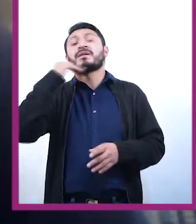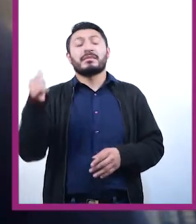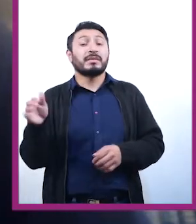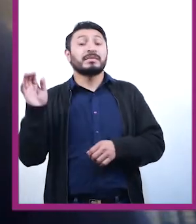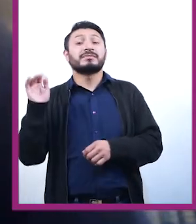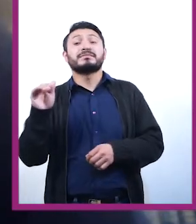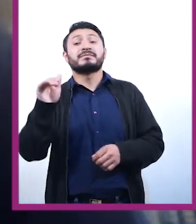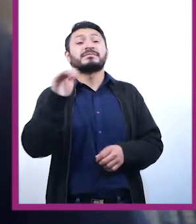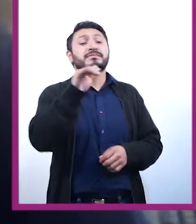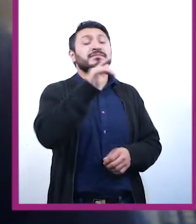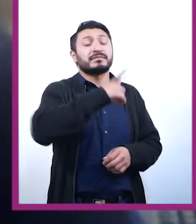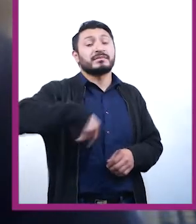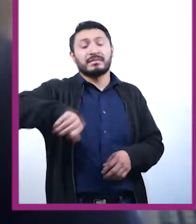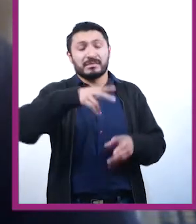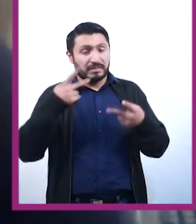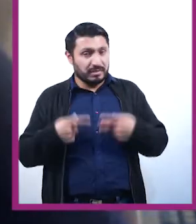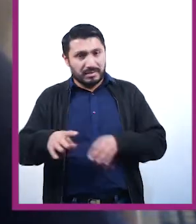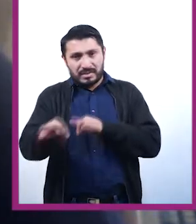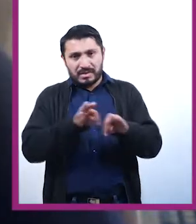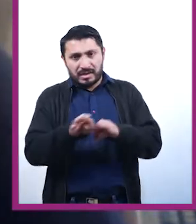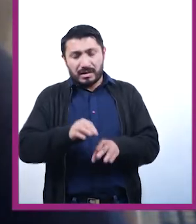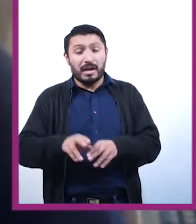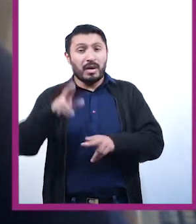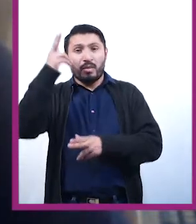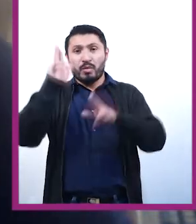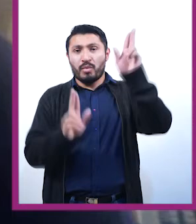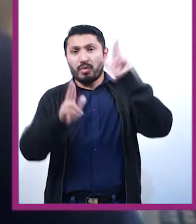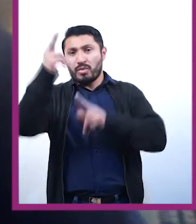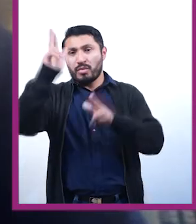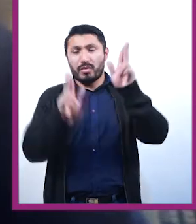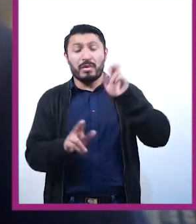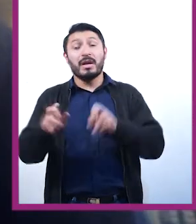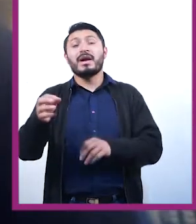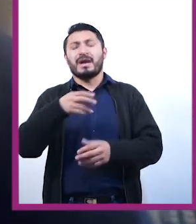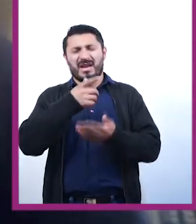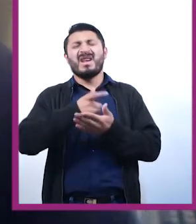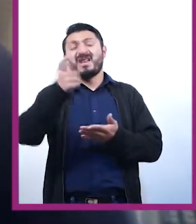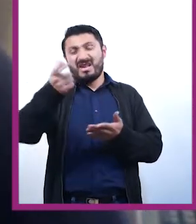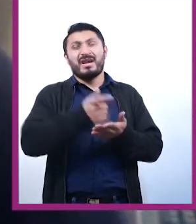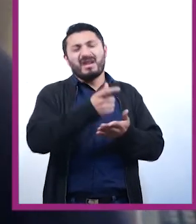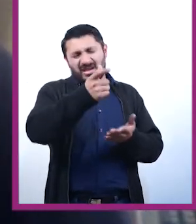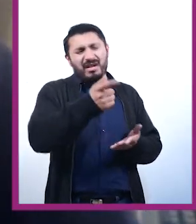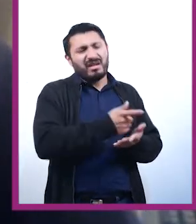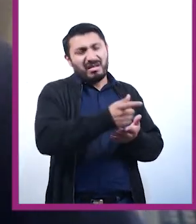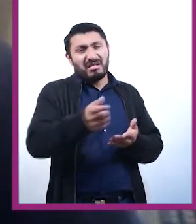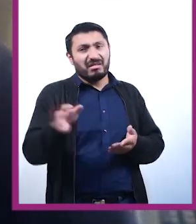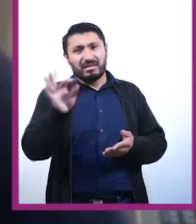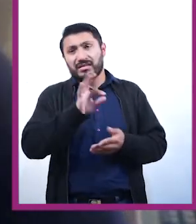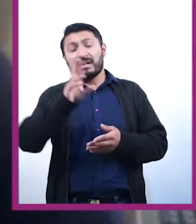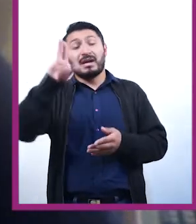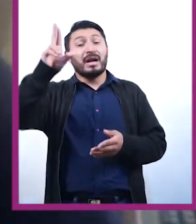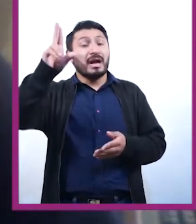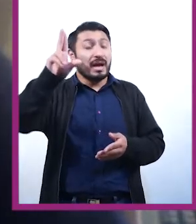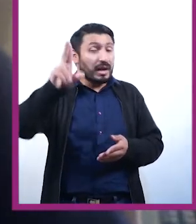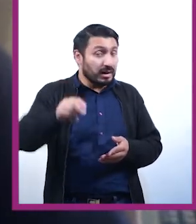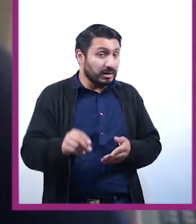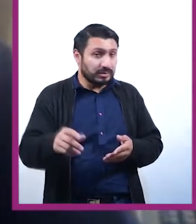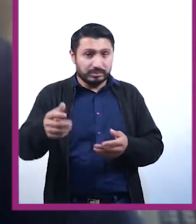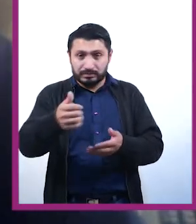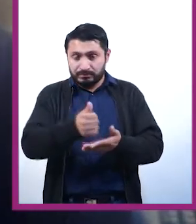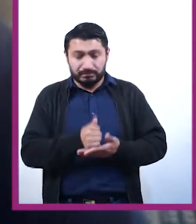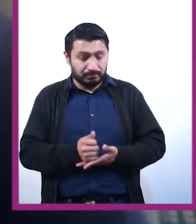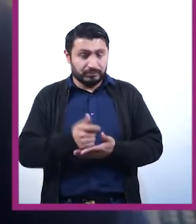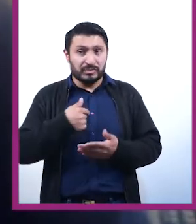los trabajadores alemanes a una huelga diciendo que le iba a pagar el sueldo si no colaboraban con los